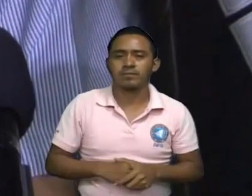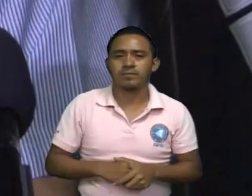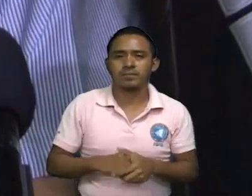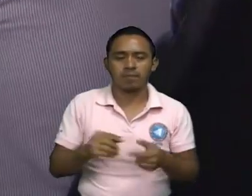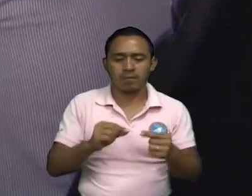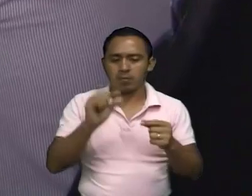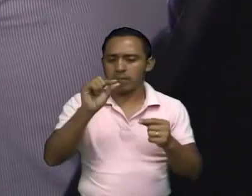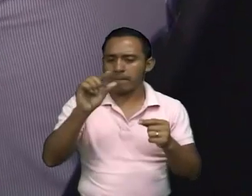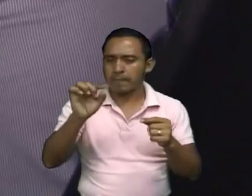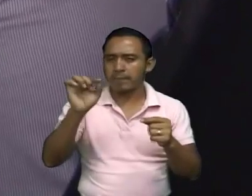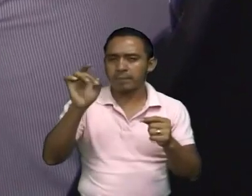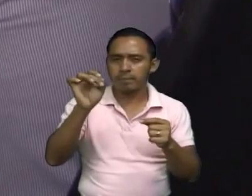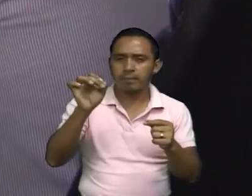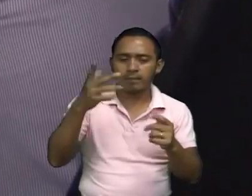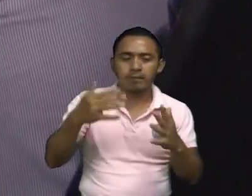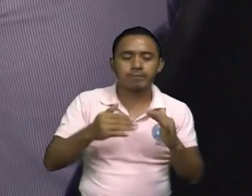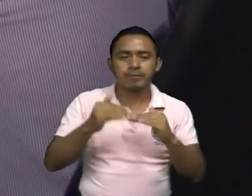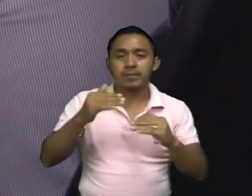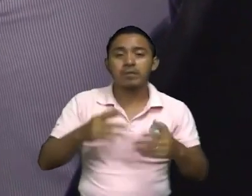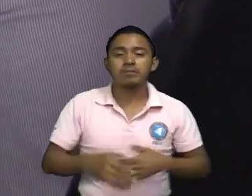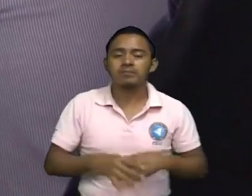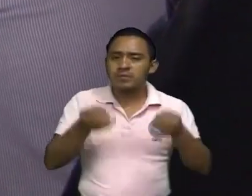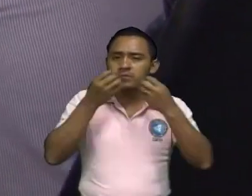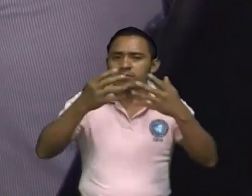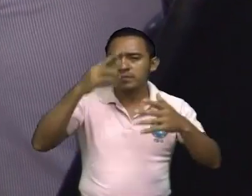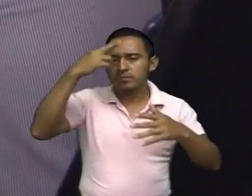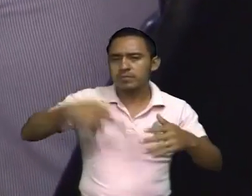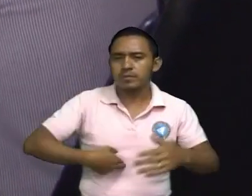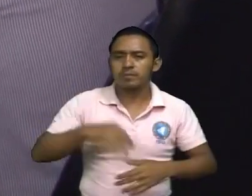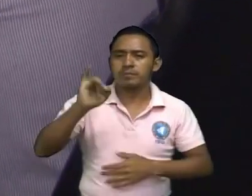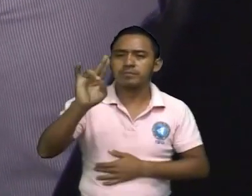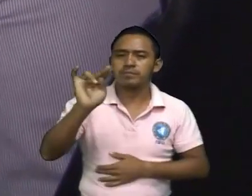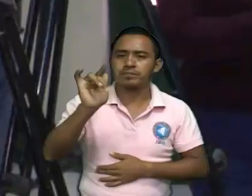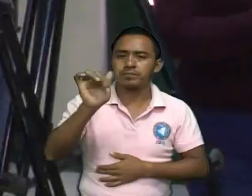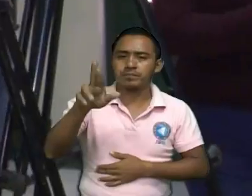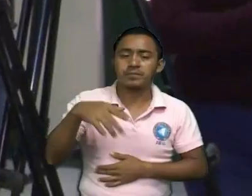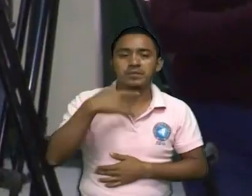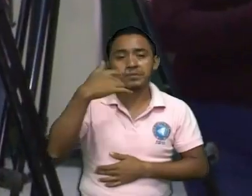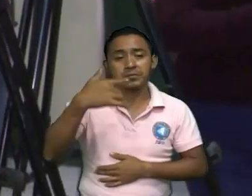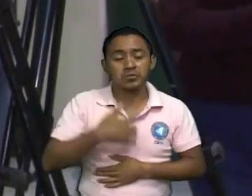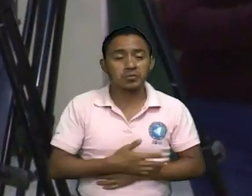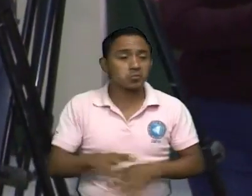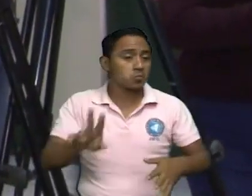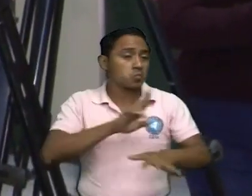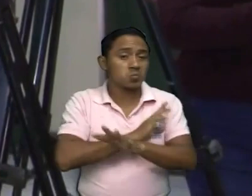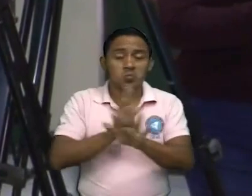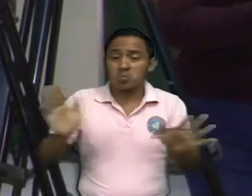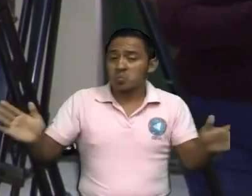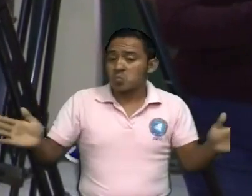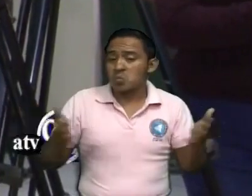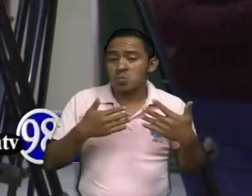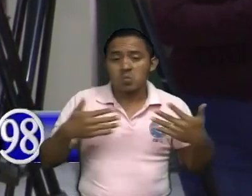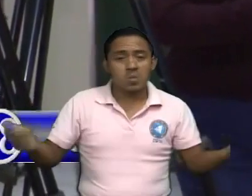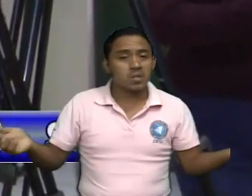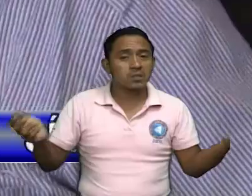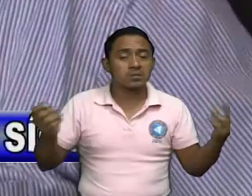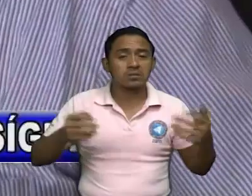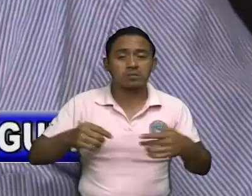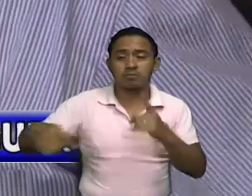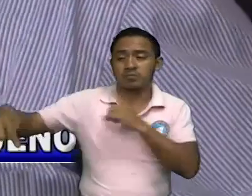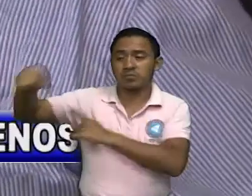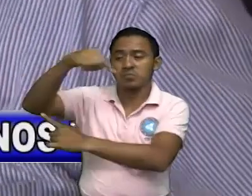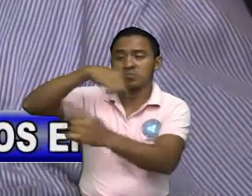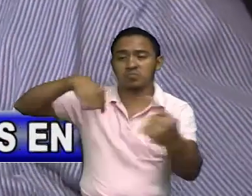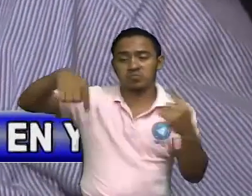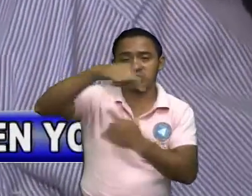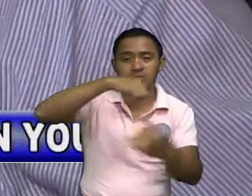de grado. Al finalizar, el director de meteorología del INETER afirmó que no existen posibilidades de que el huracán